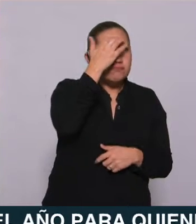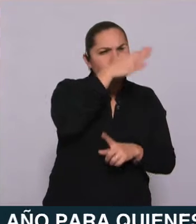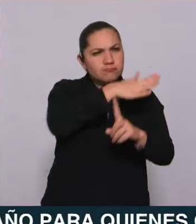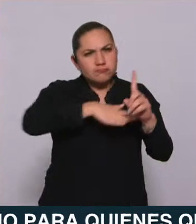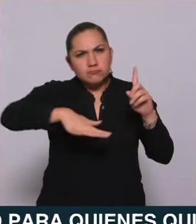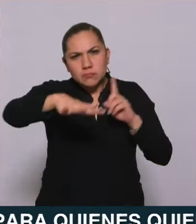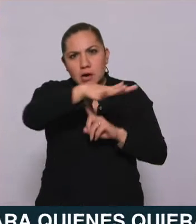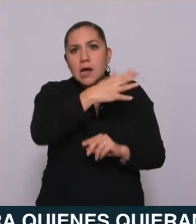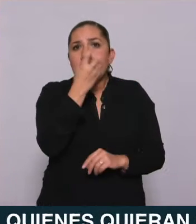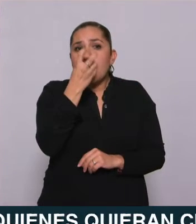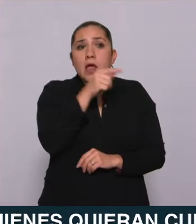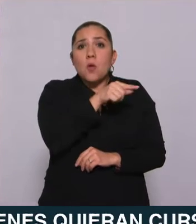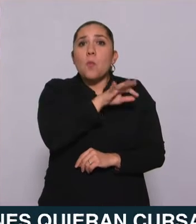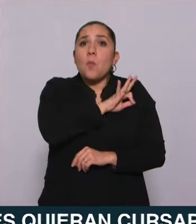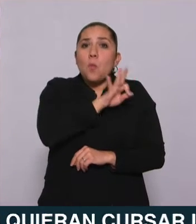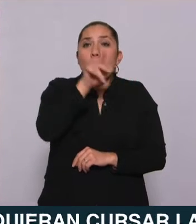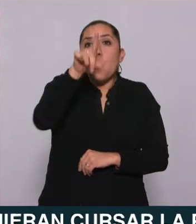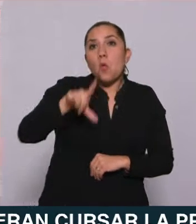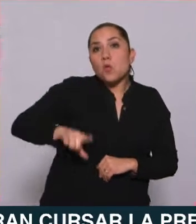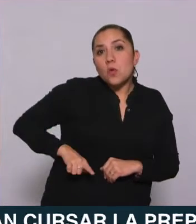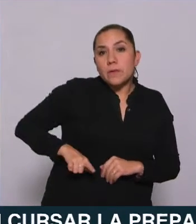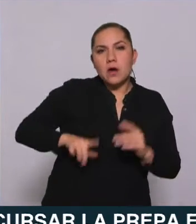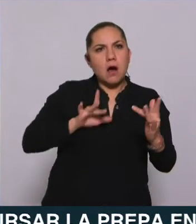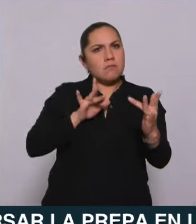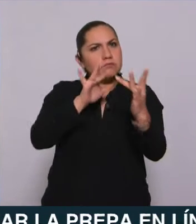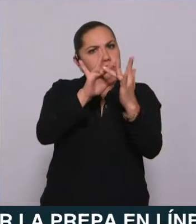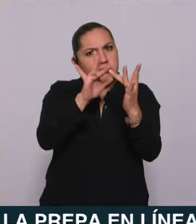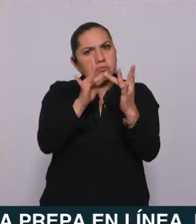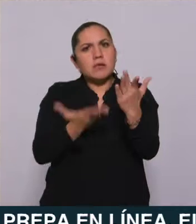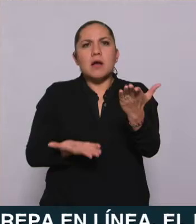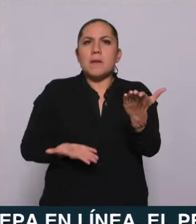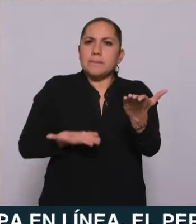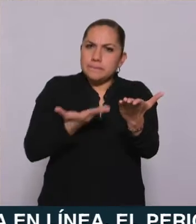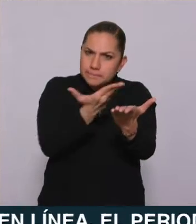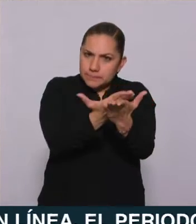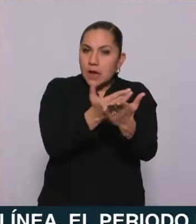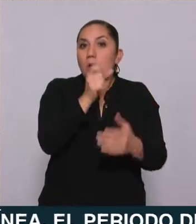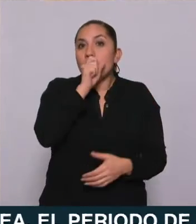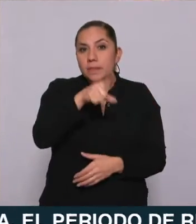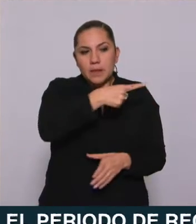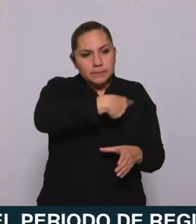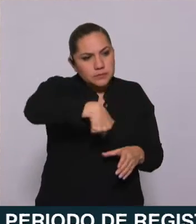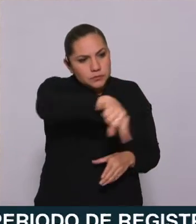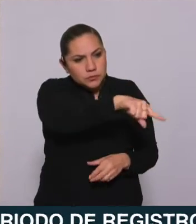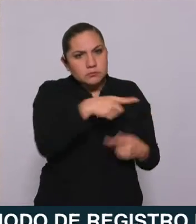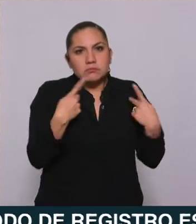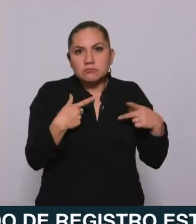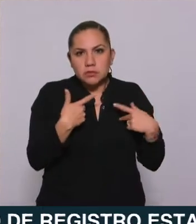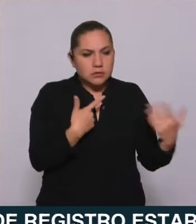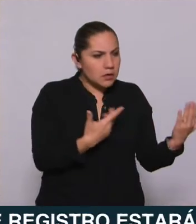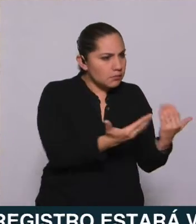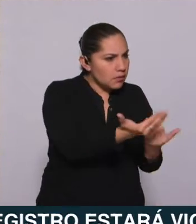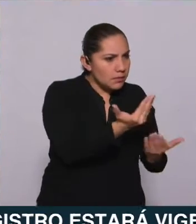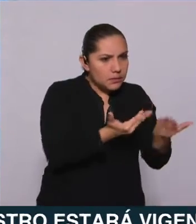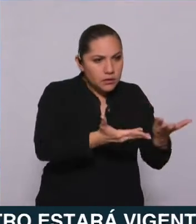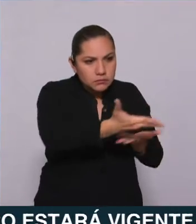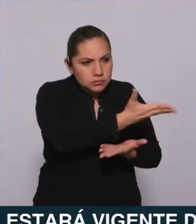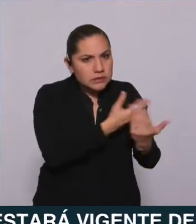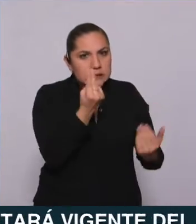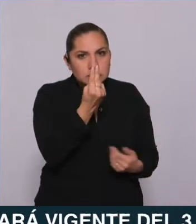capacidad de generar el vínculo con la autoridad y de generar también asambleas ciudadanas para informar lo que están realizando, sobre todo en el tema